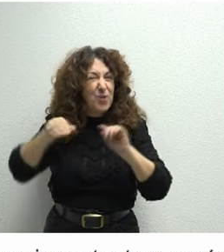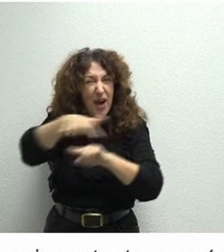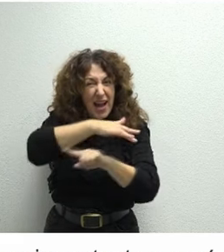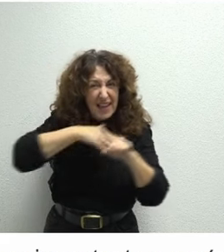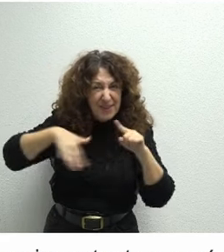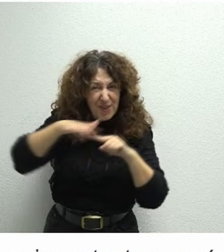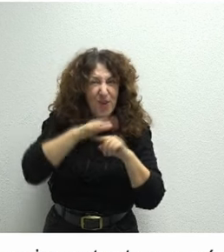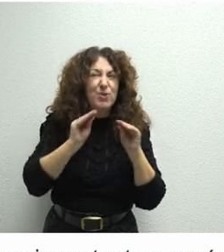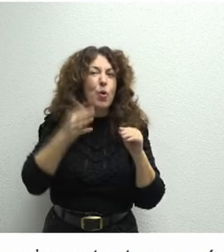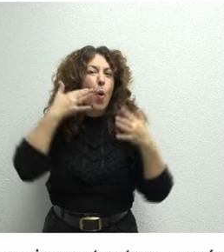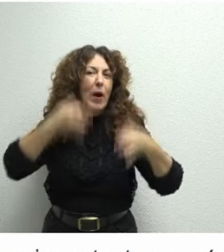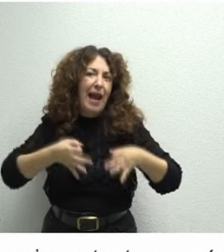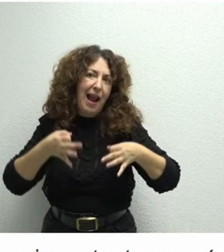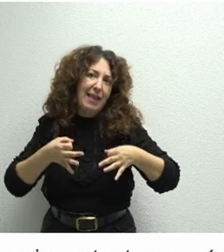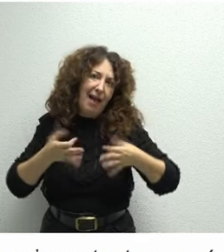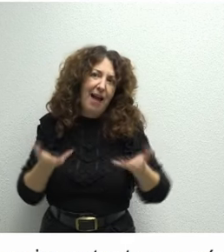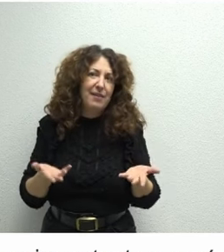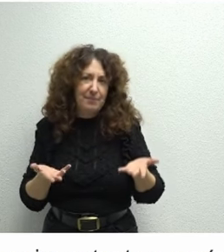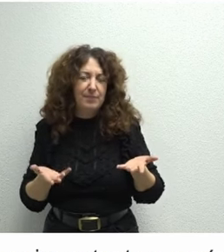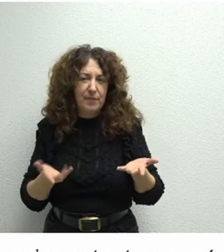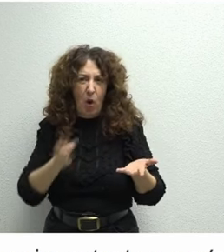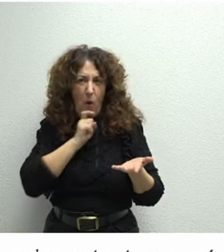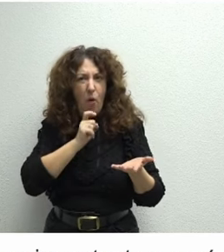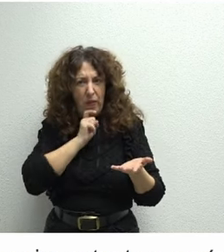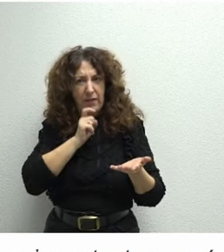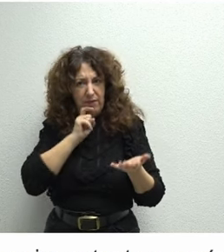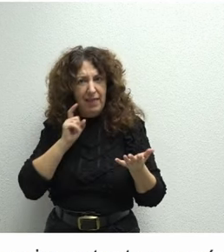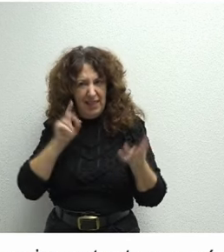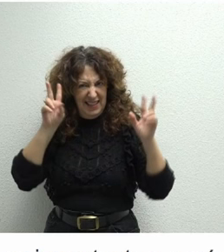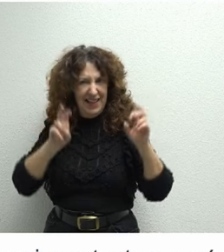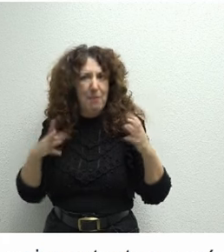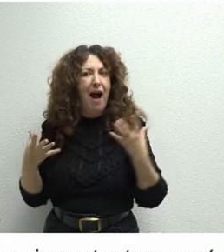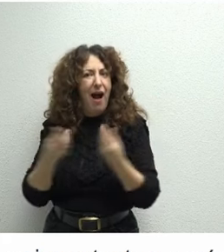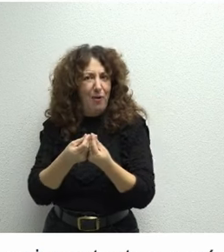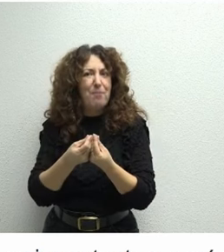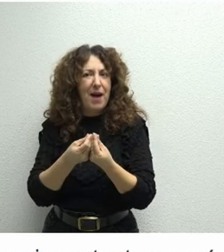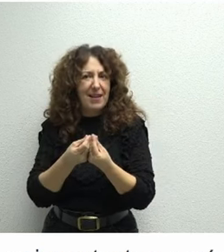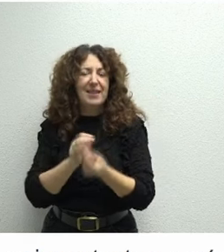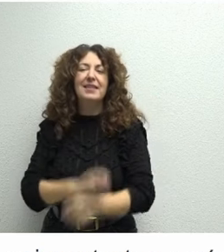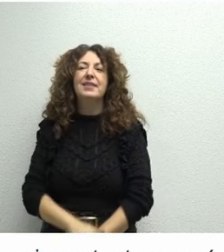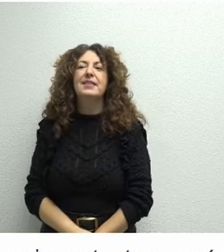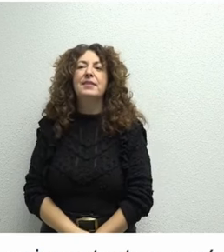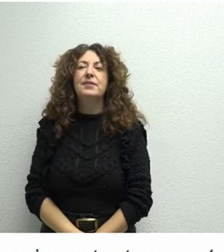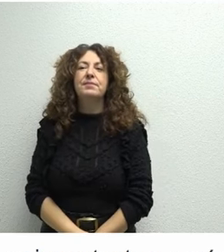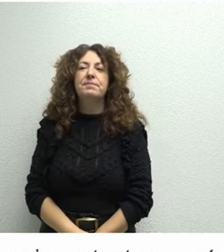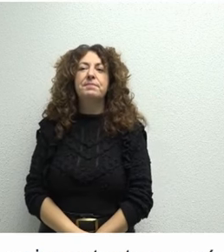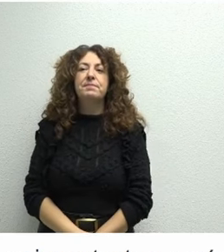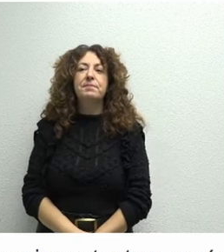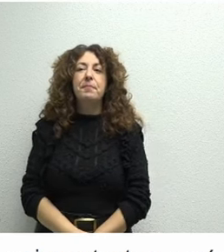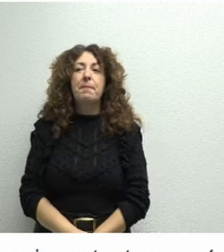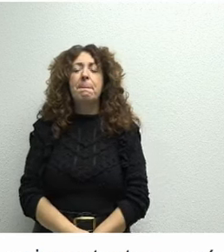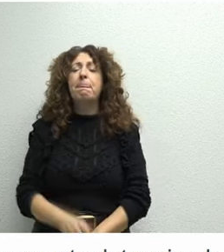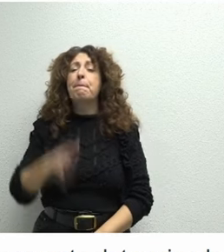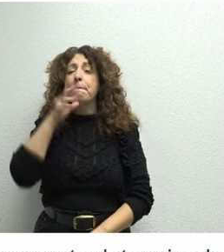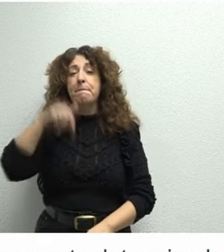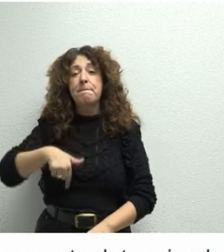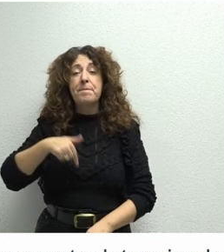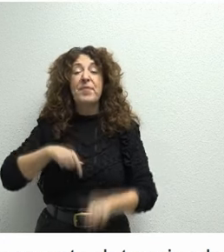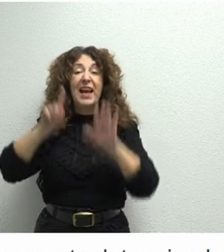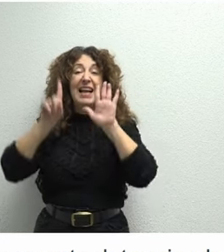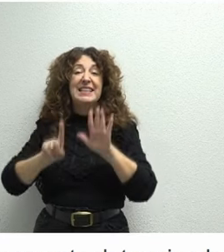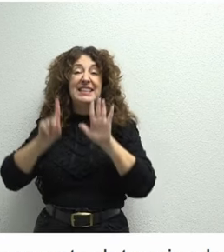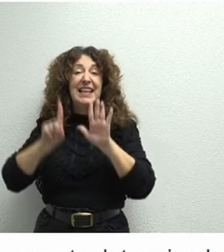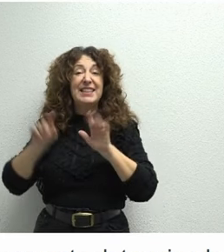pues es un poco más complicado no bueno eh seguimos seguimos en nuestro sexto año tenemos